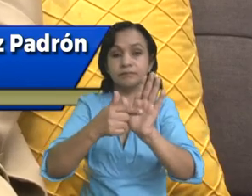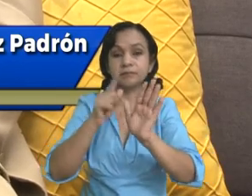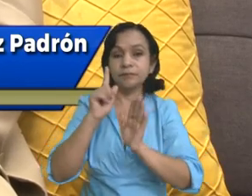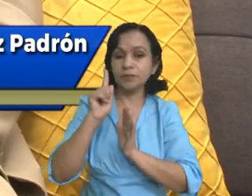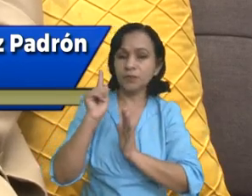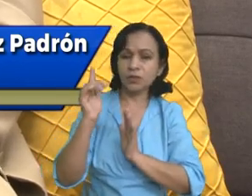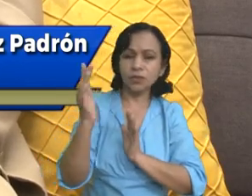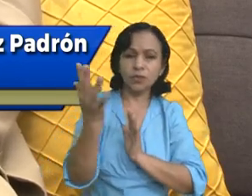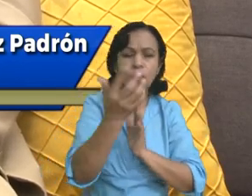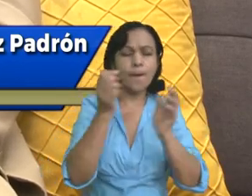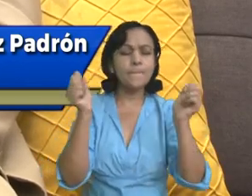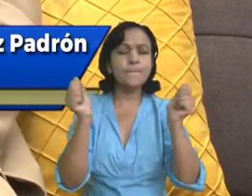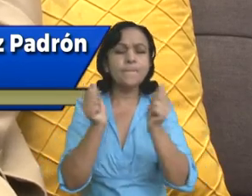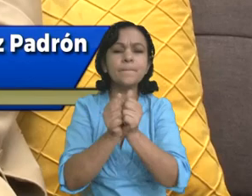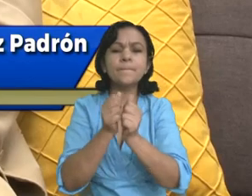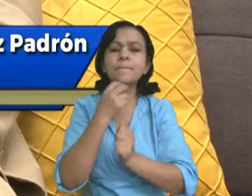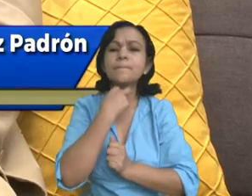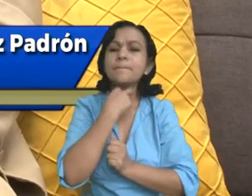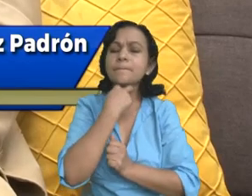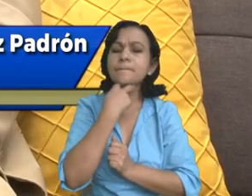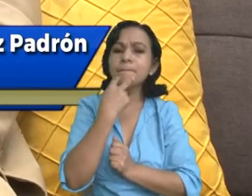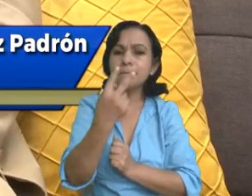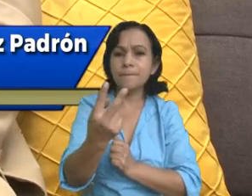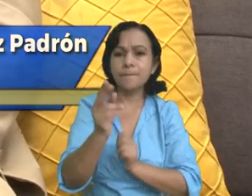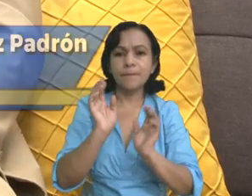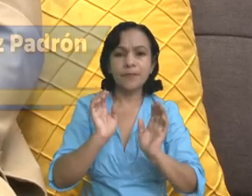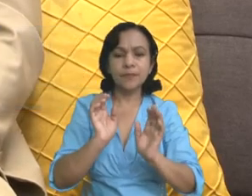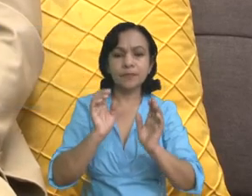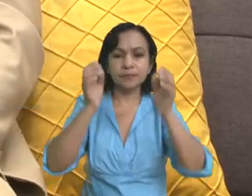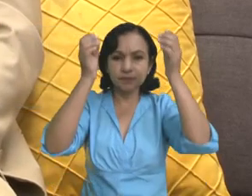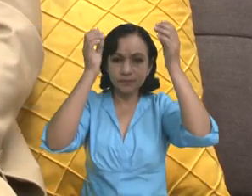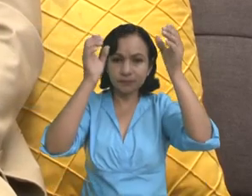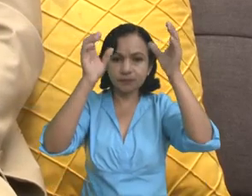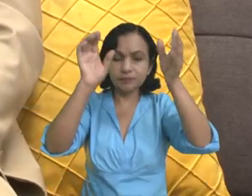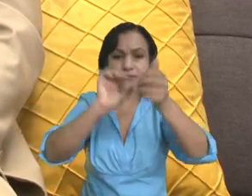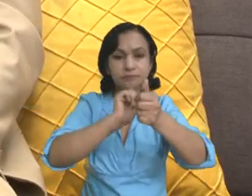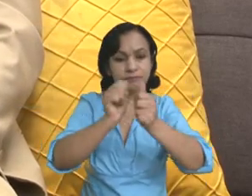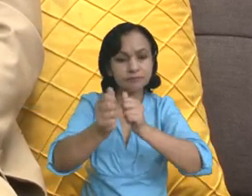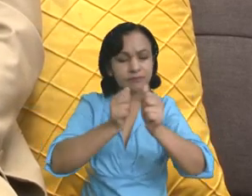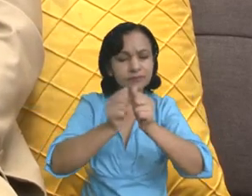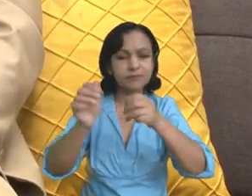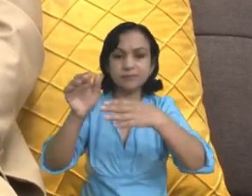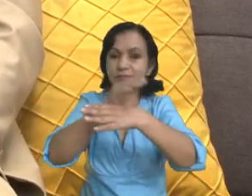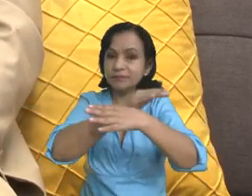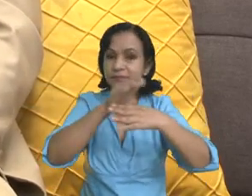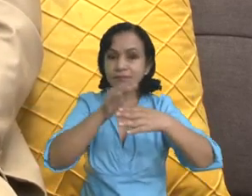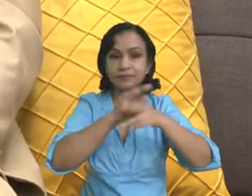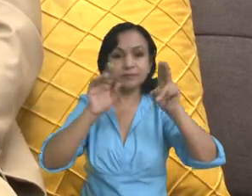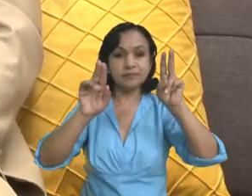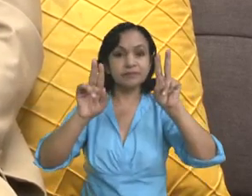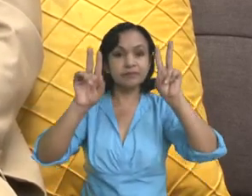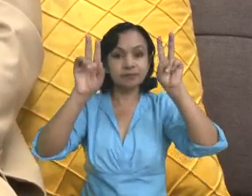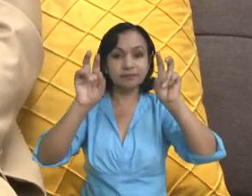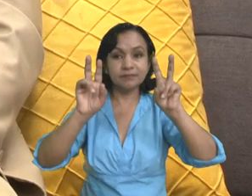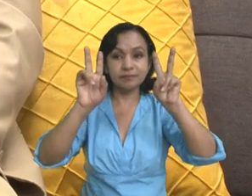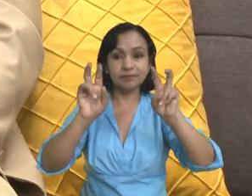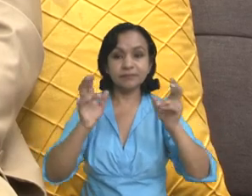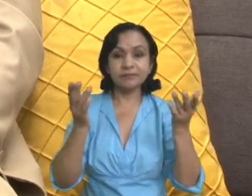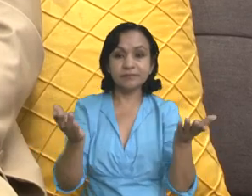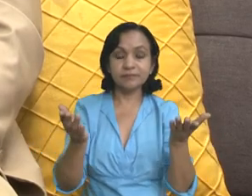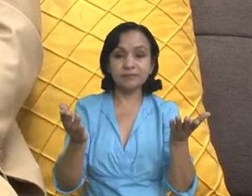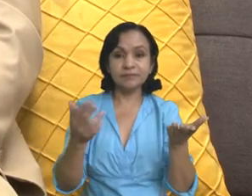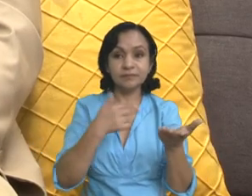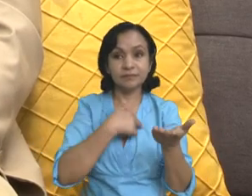Voz. Y bueno, también una cooperación en materia cultural, deportiva, etcétera, etcétera. Y yo creo que es parte de lo que